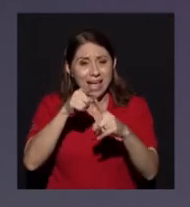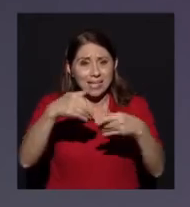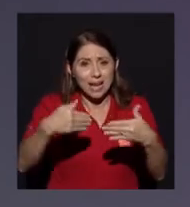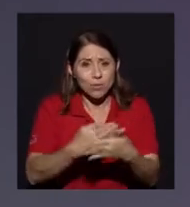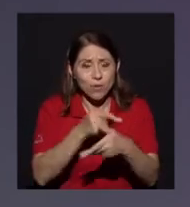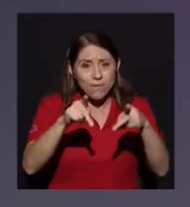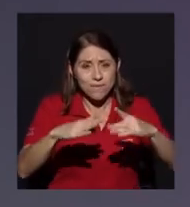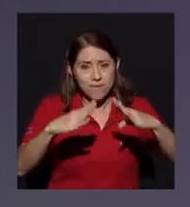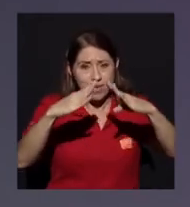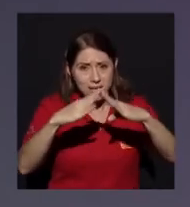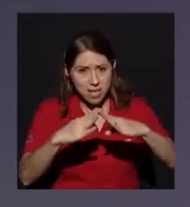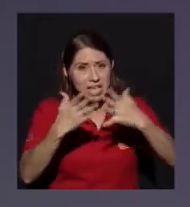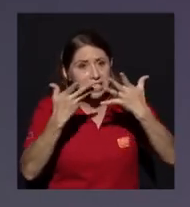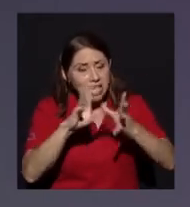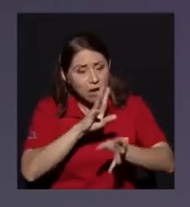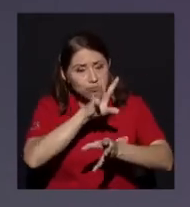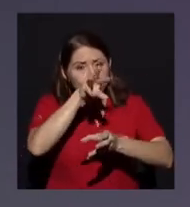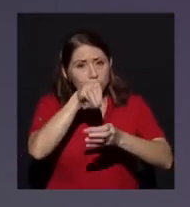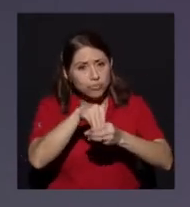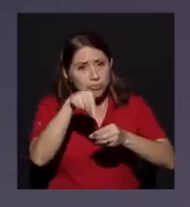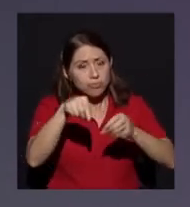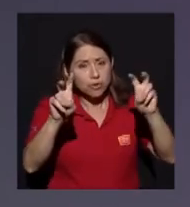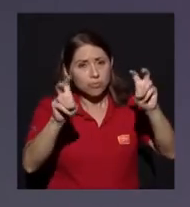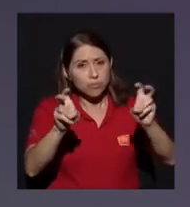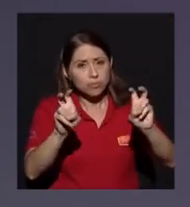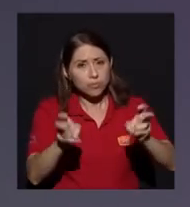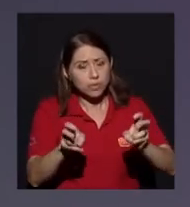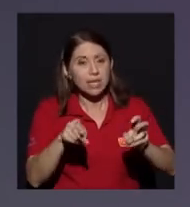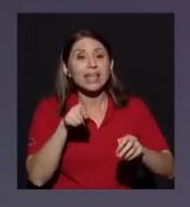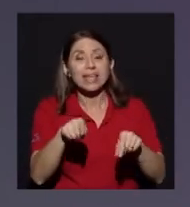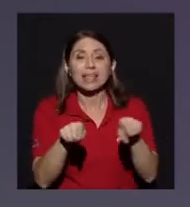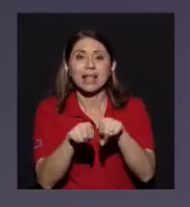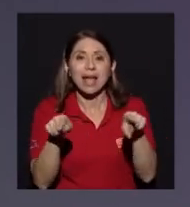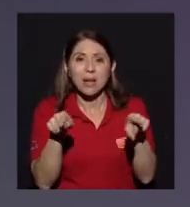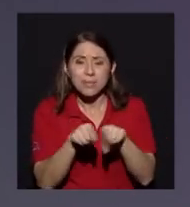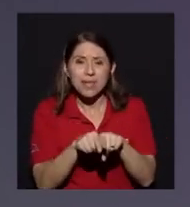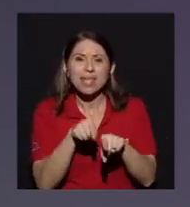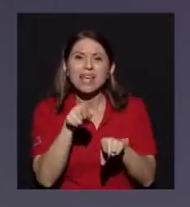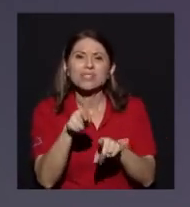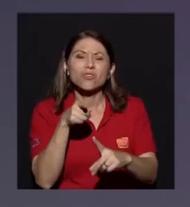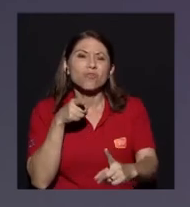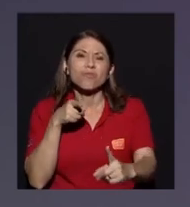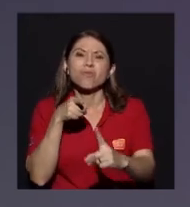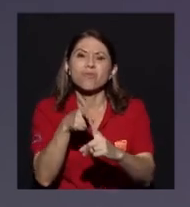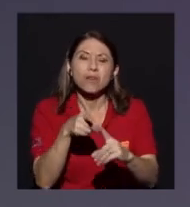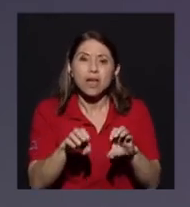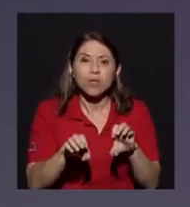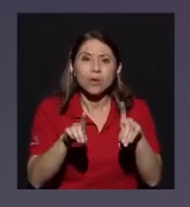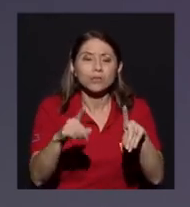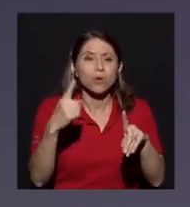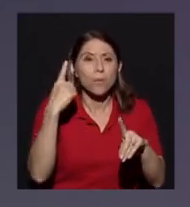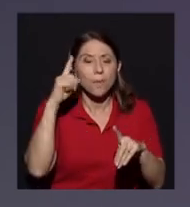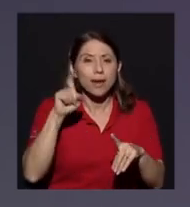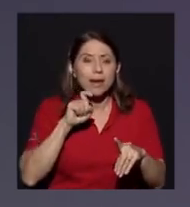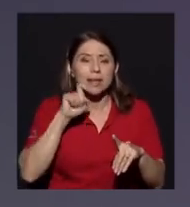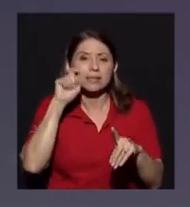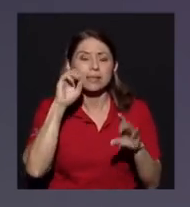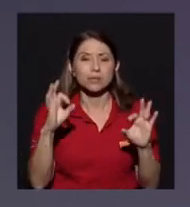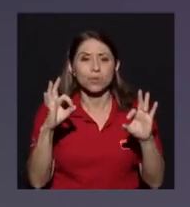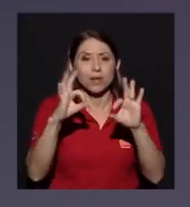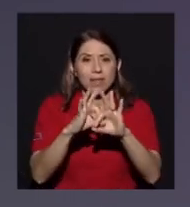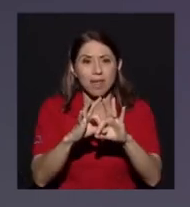contempla este tipo de elementos y se concreta también en educación para la sexualidad que no tiene que ver nada